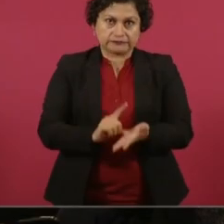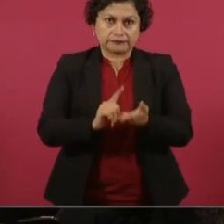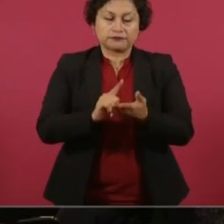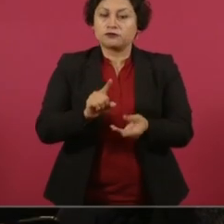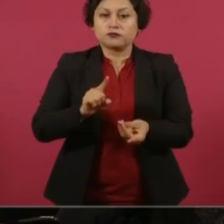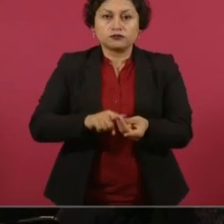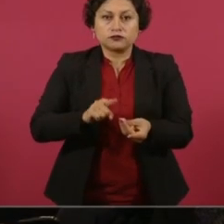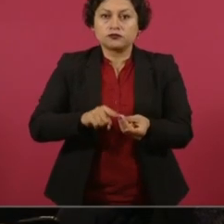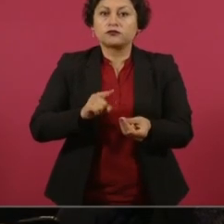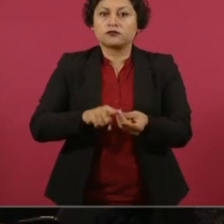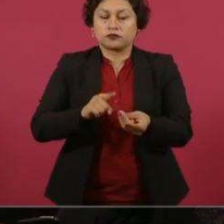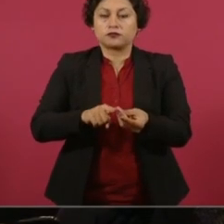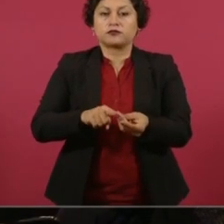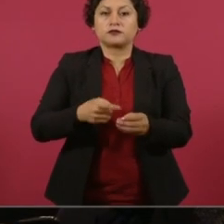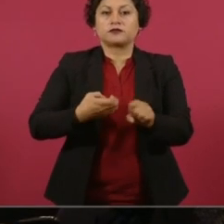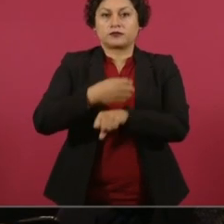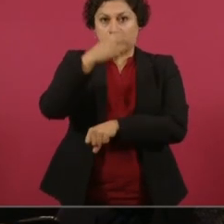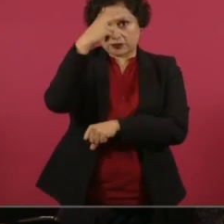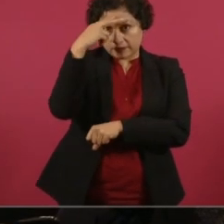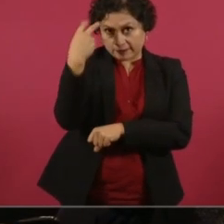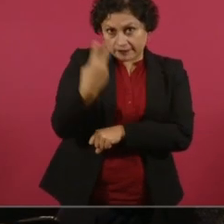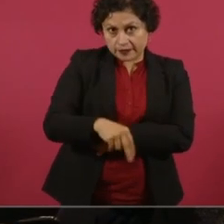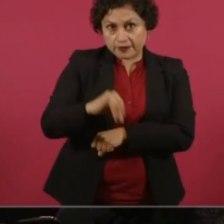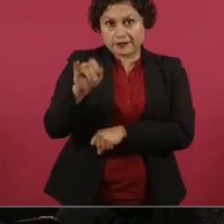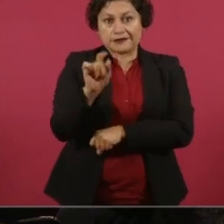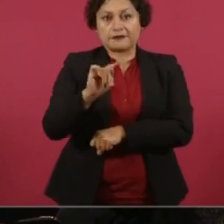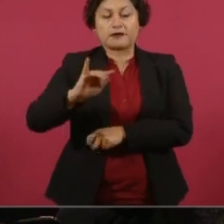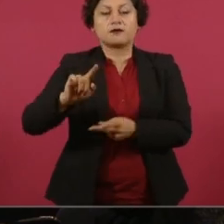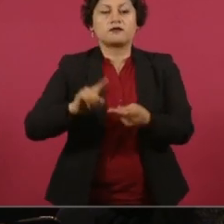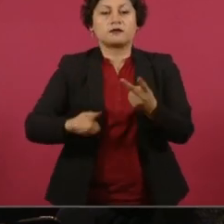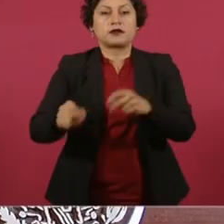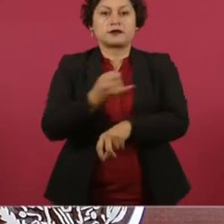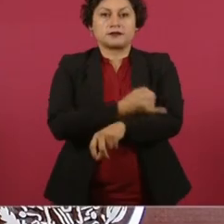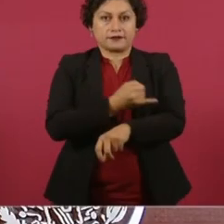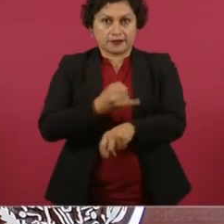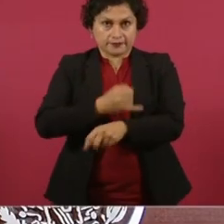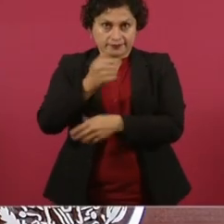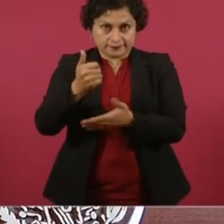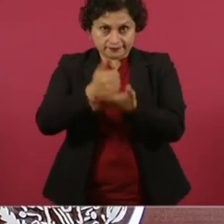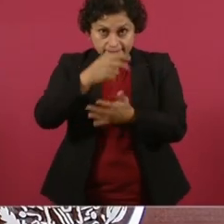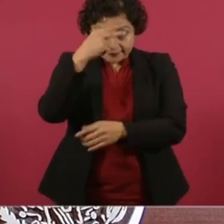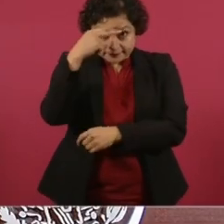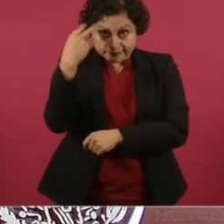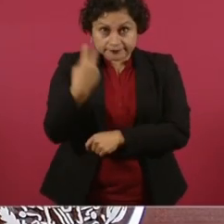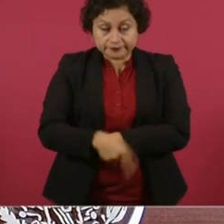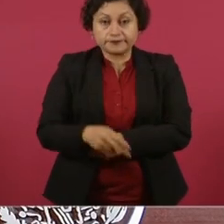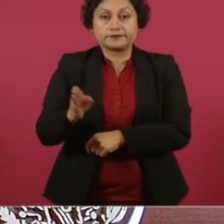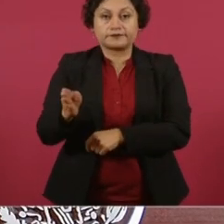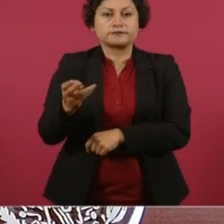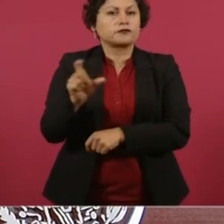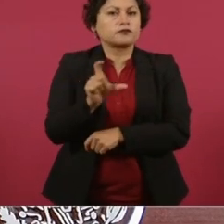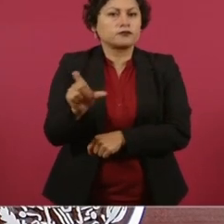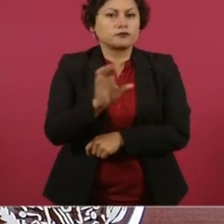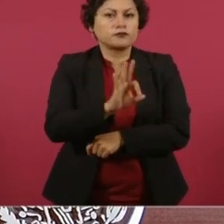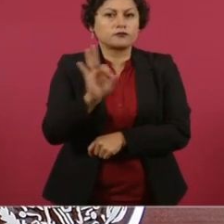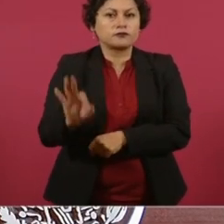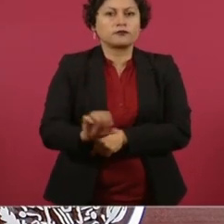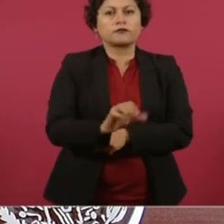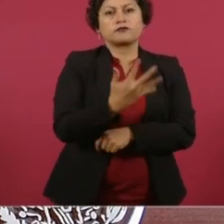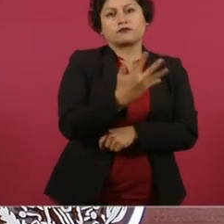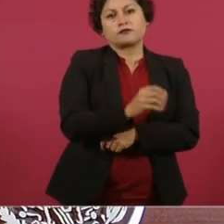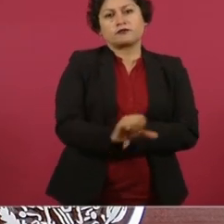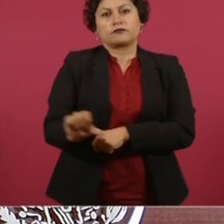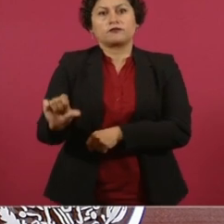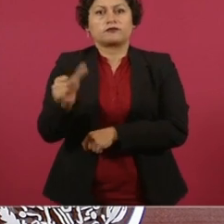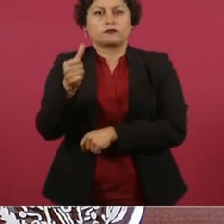Ixtapaluca, en Estado de México, y aquí en Iztapalapa, en la capital del país. Lo anterior del 5 al 11 de enero.